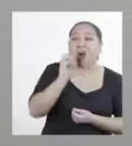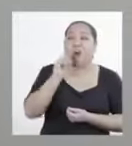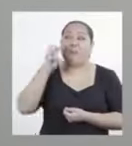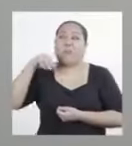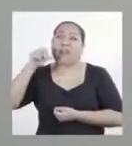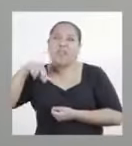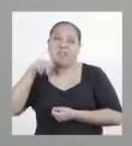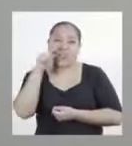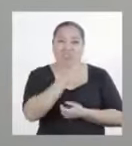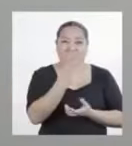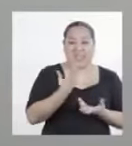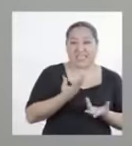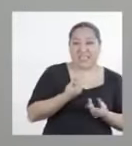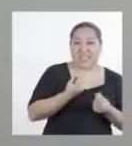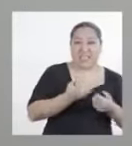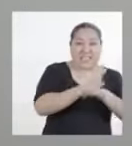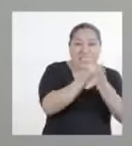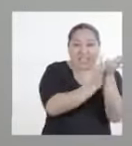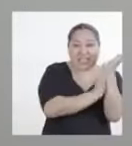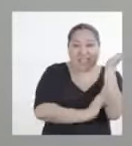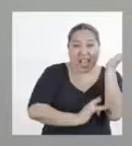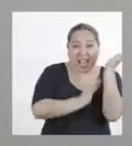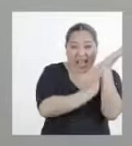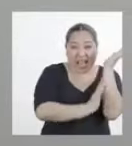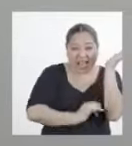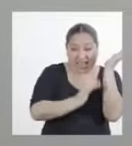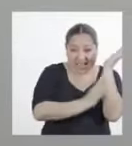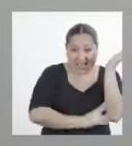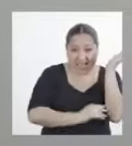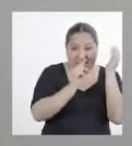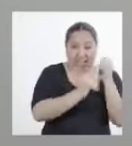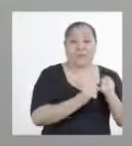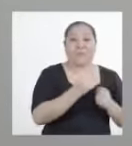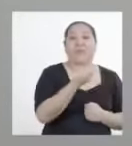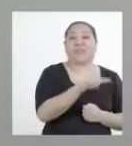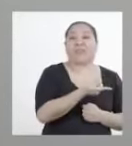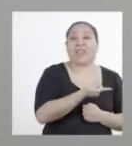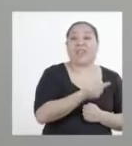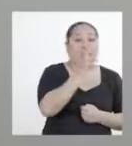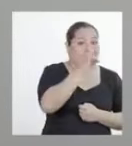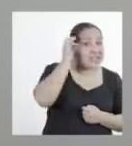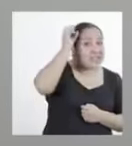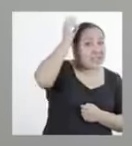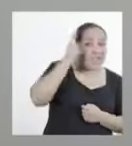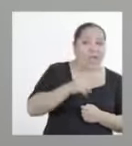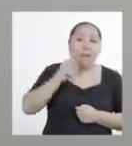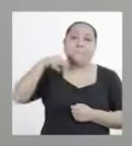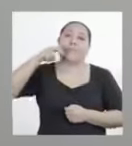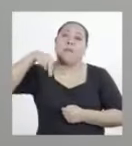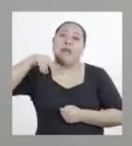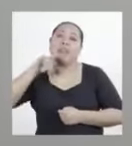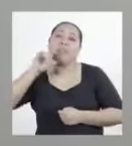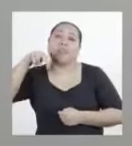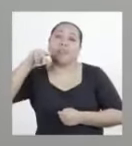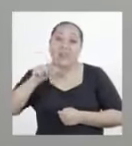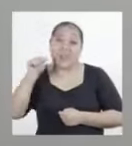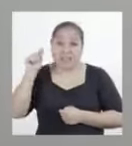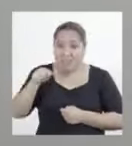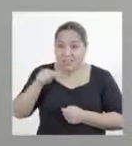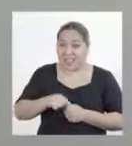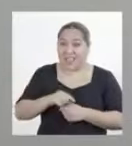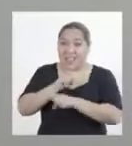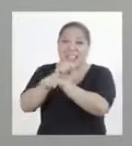tiene sangre india, tiene sangre negra Porque mandinga es una cultura africana de donde los traficantes trajeron